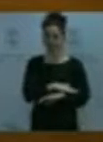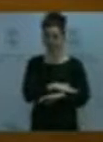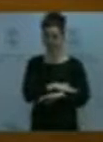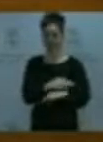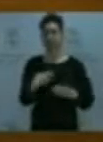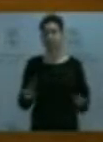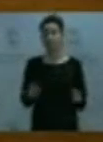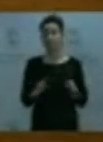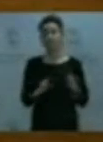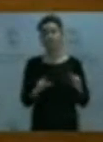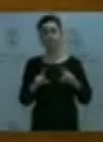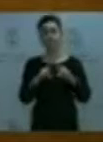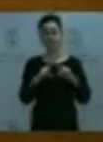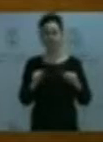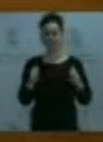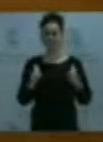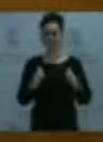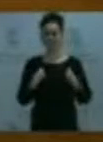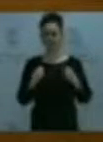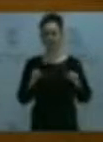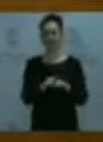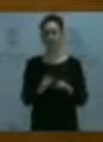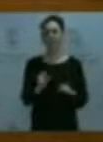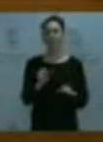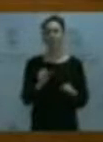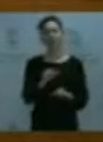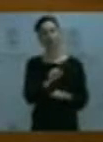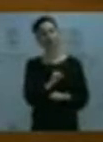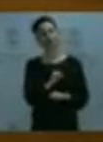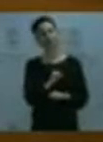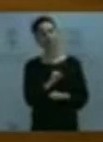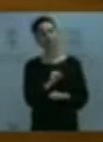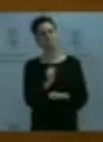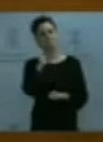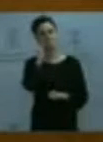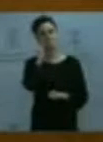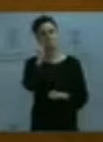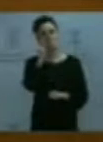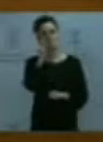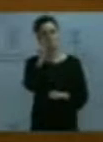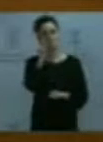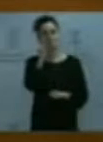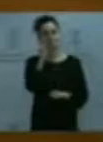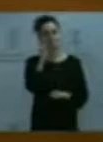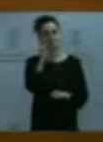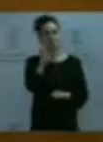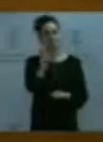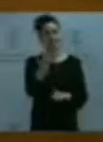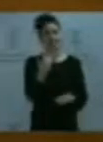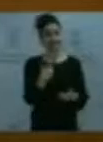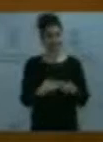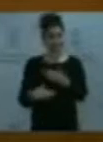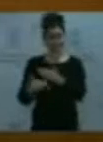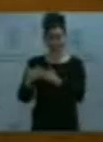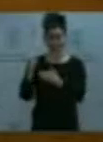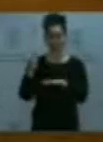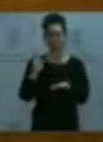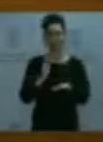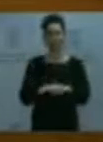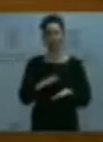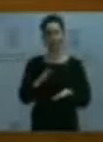y paños pagando los pufos de unas políticas alocadas que no sirvieron para nada.